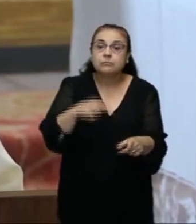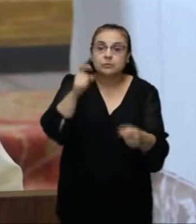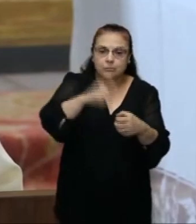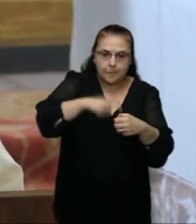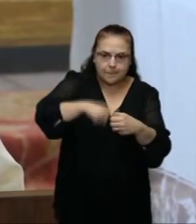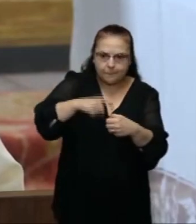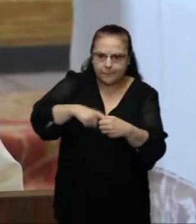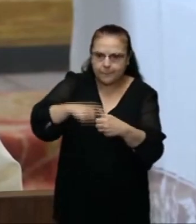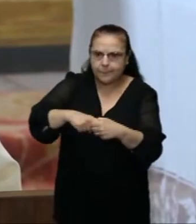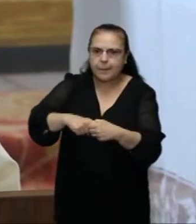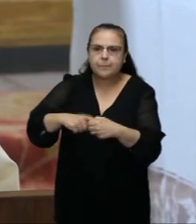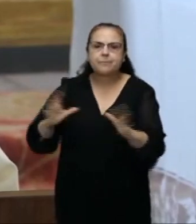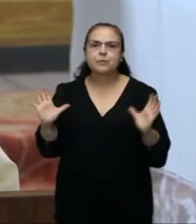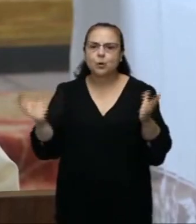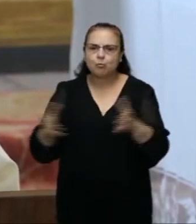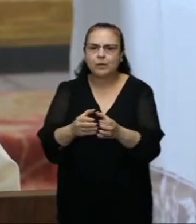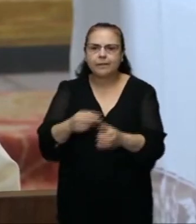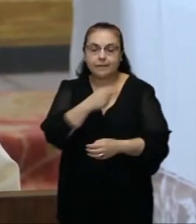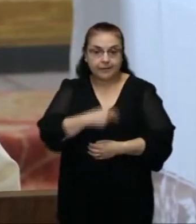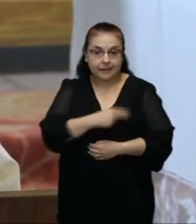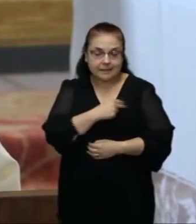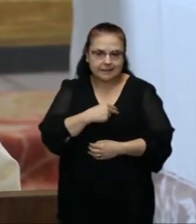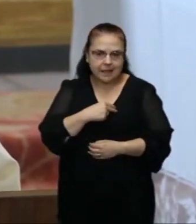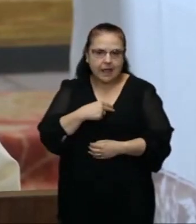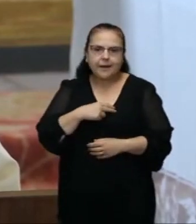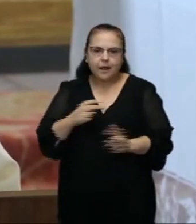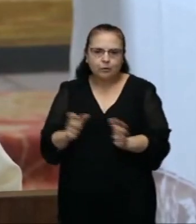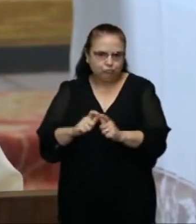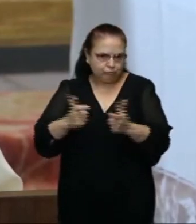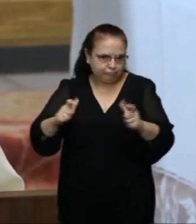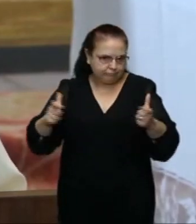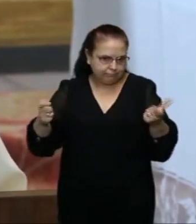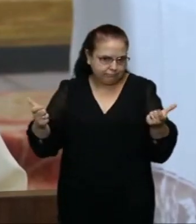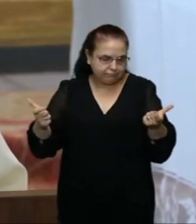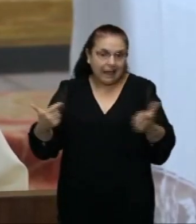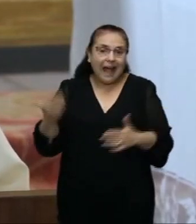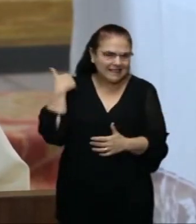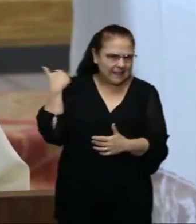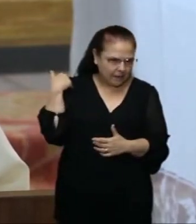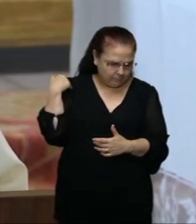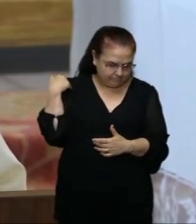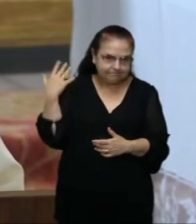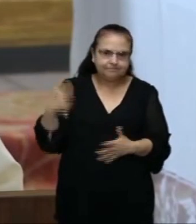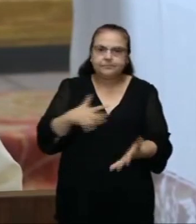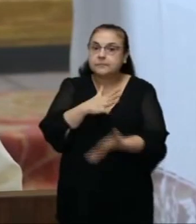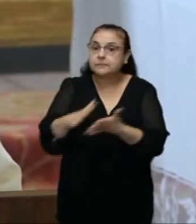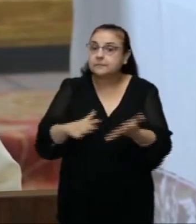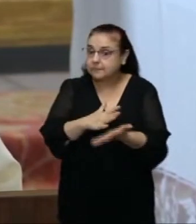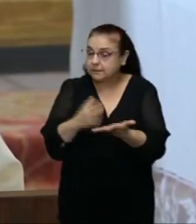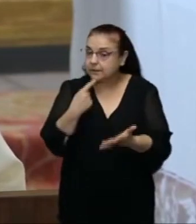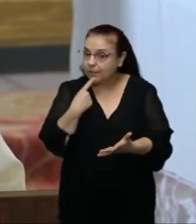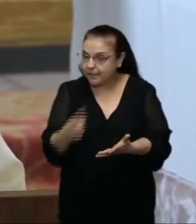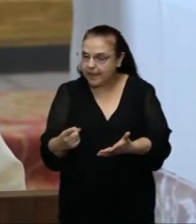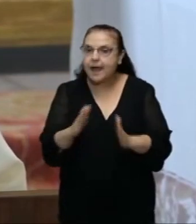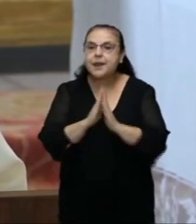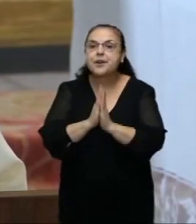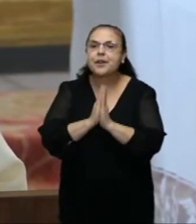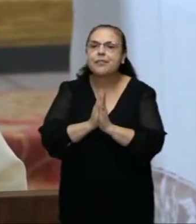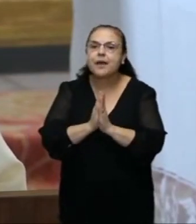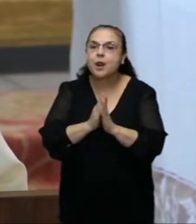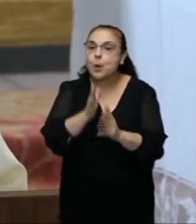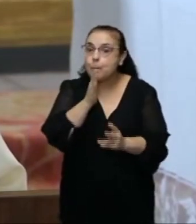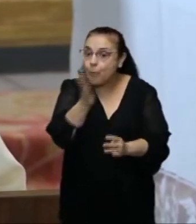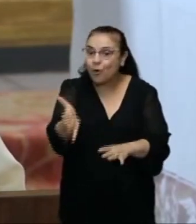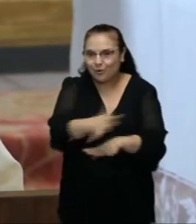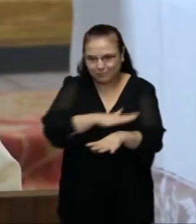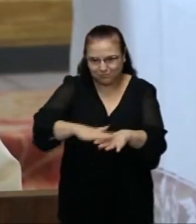comunidad cristiana naciente. Y si ayer hablaba de que había que rezar por los gobernantes, por